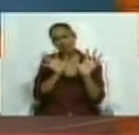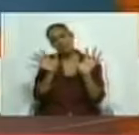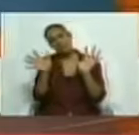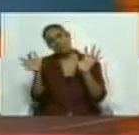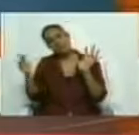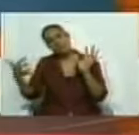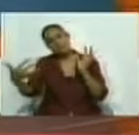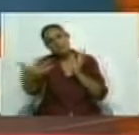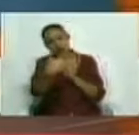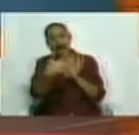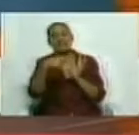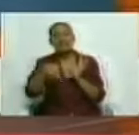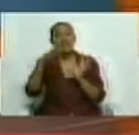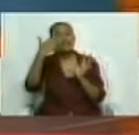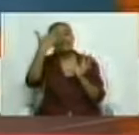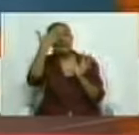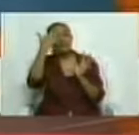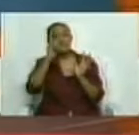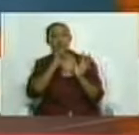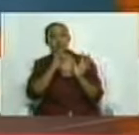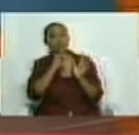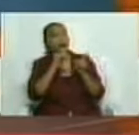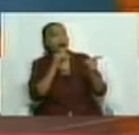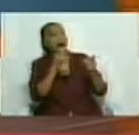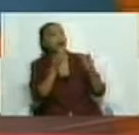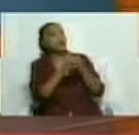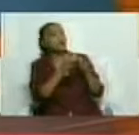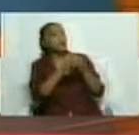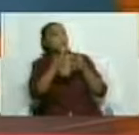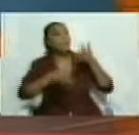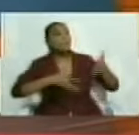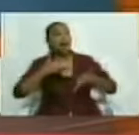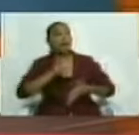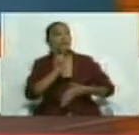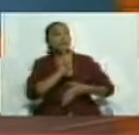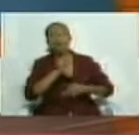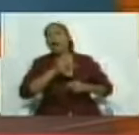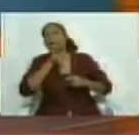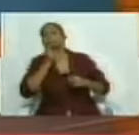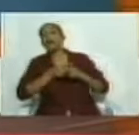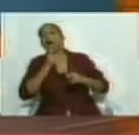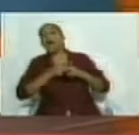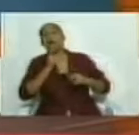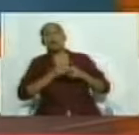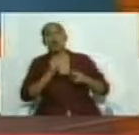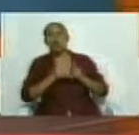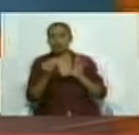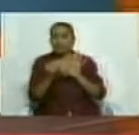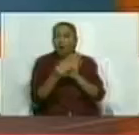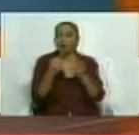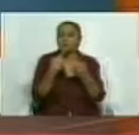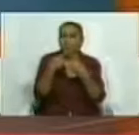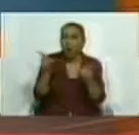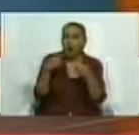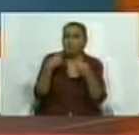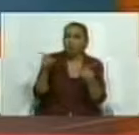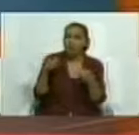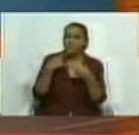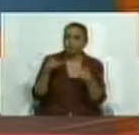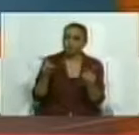Patagonia Estoy totalmente Claro que pudiera existir de forma aislada